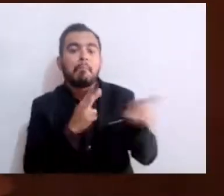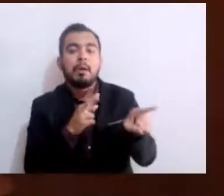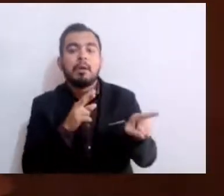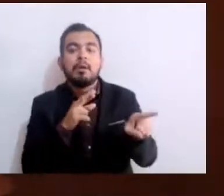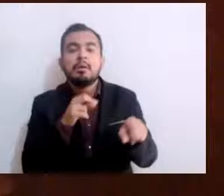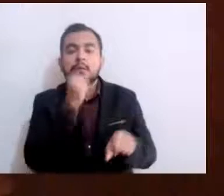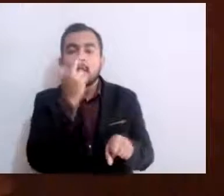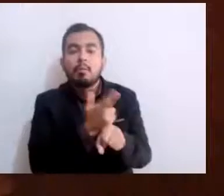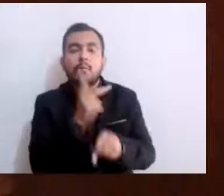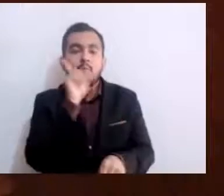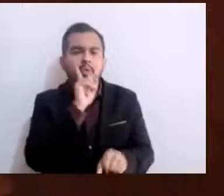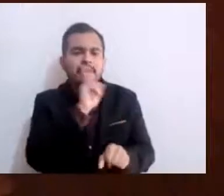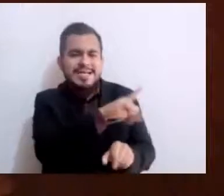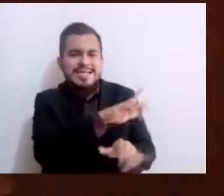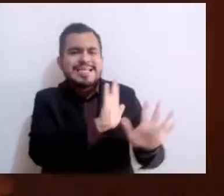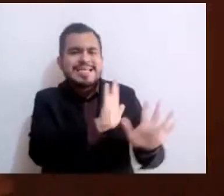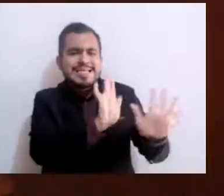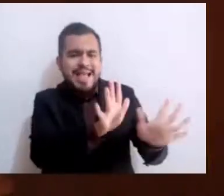misma?